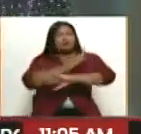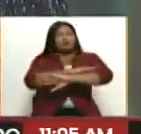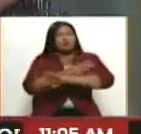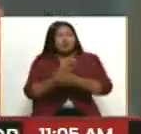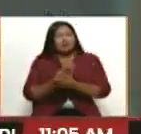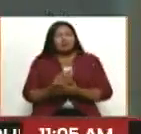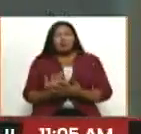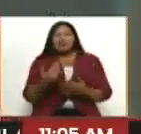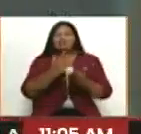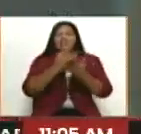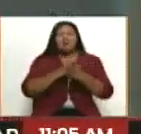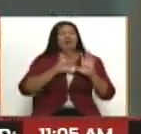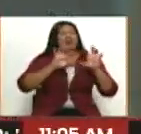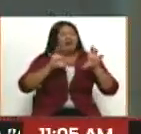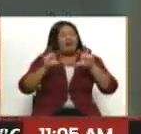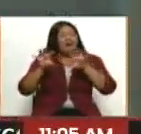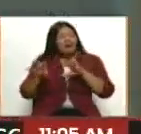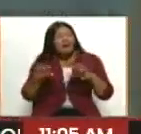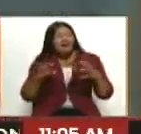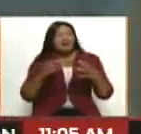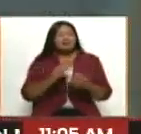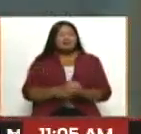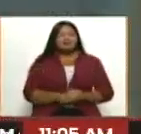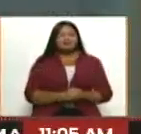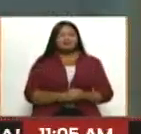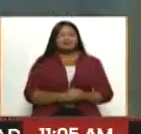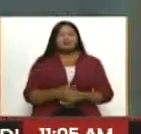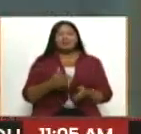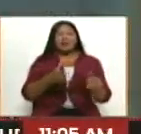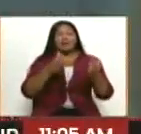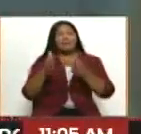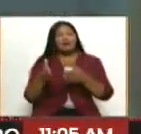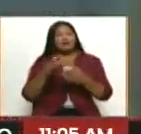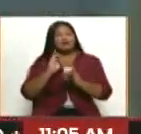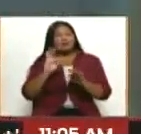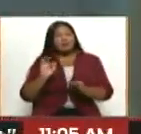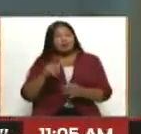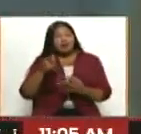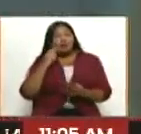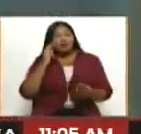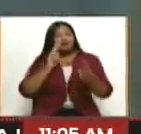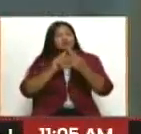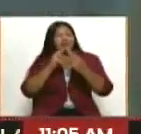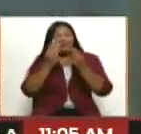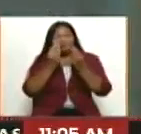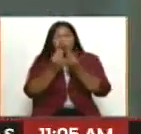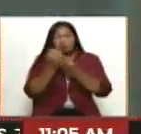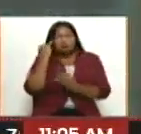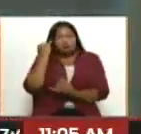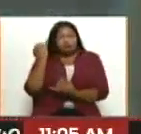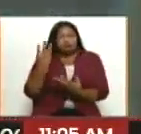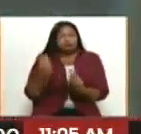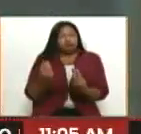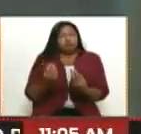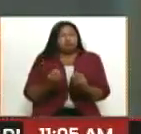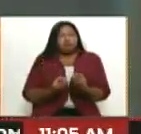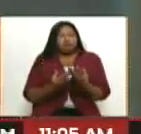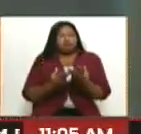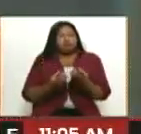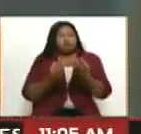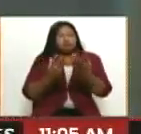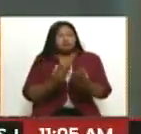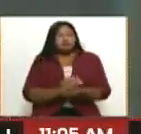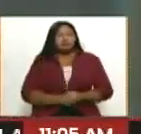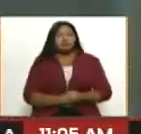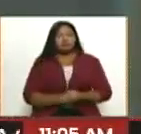humor que siempre los caracterizaba, y además de eso, ese conocimiento, ¿no?, que siempre impartía,